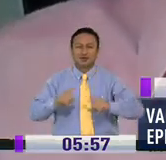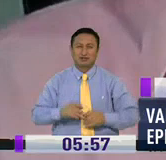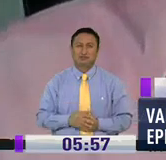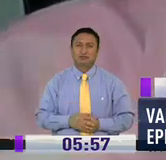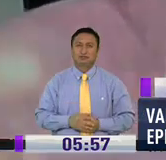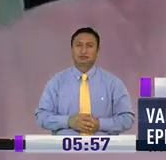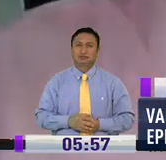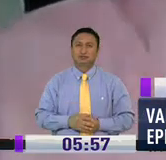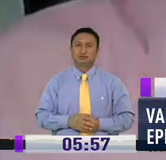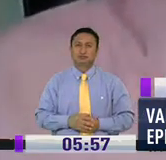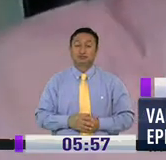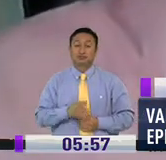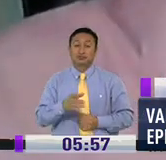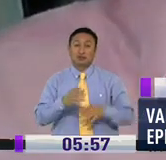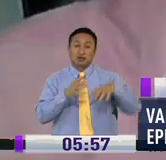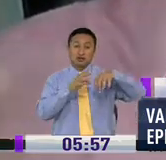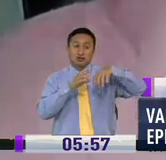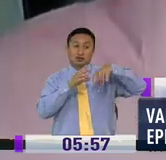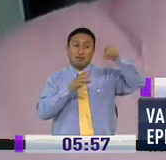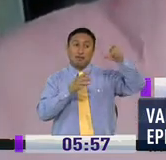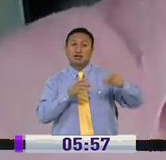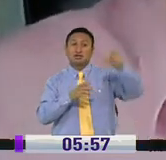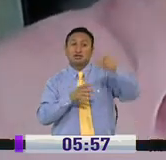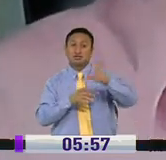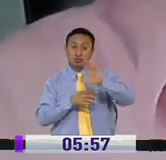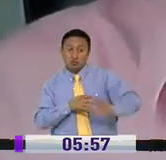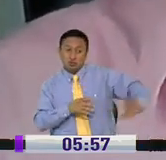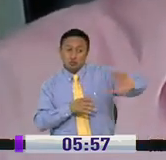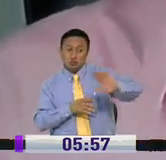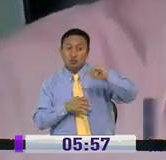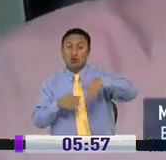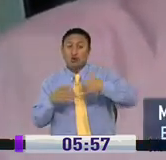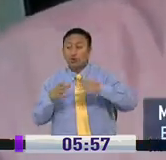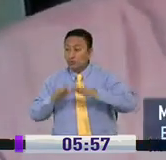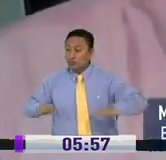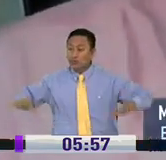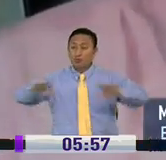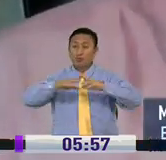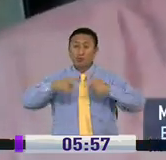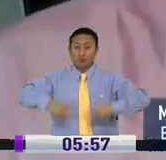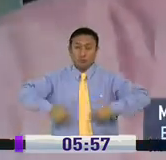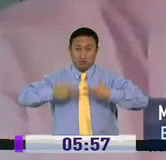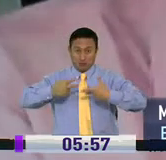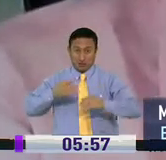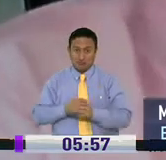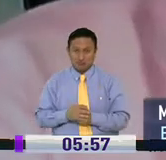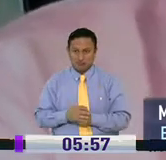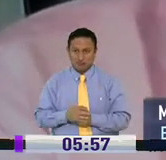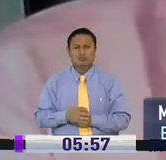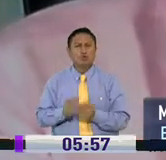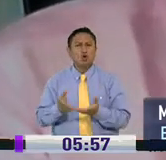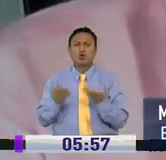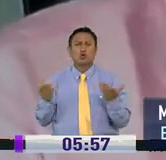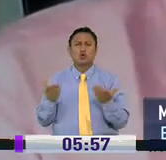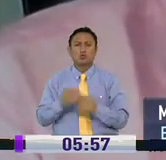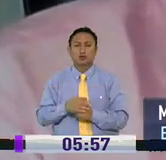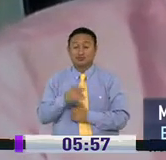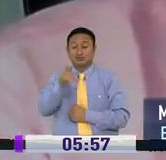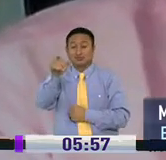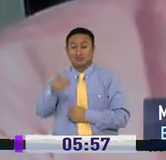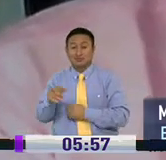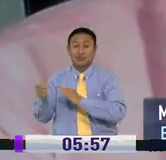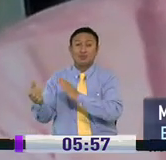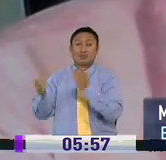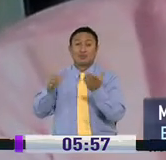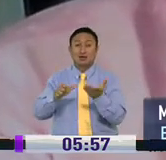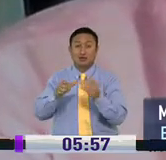virus. La estructura de la población, las condiciones sanitarias van a determinar cómo circula la morbilidad, es decir,